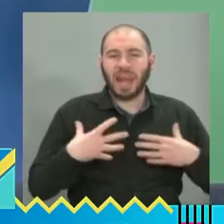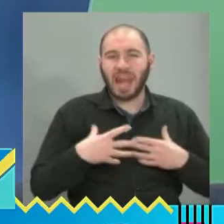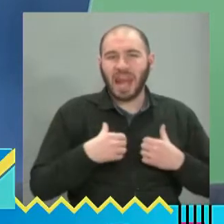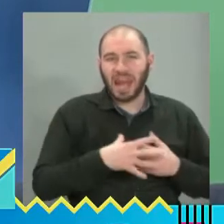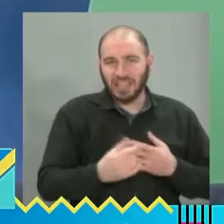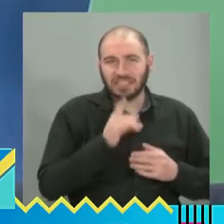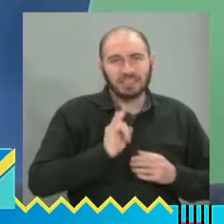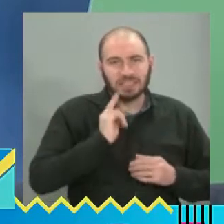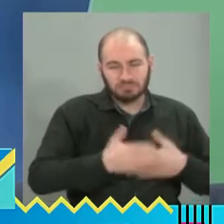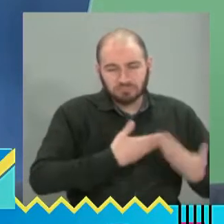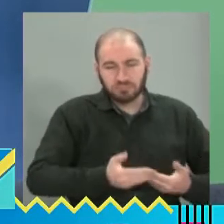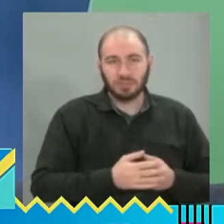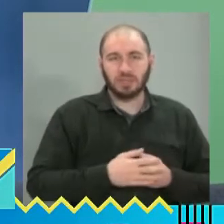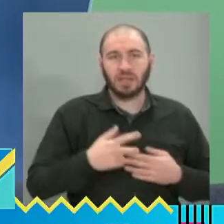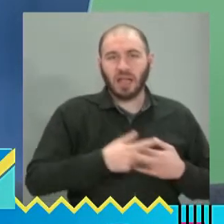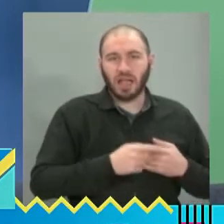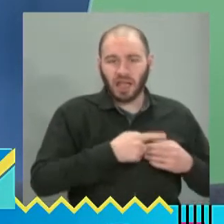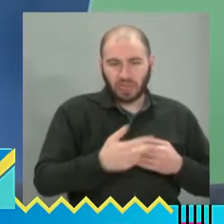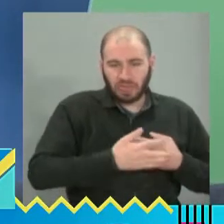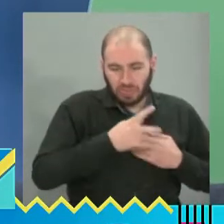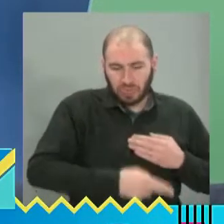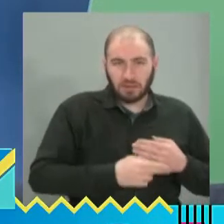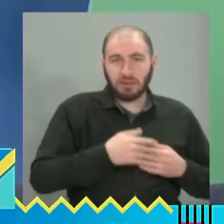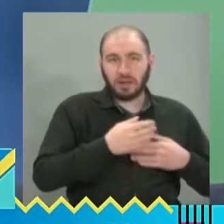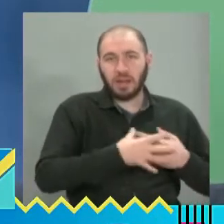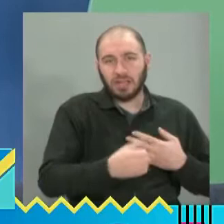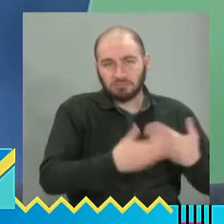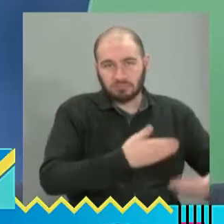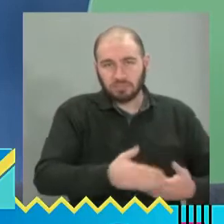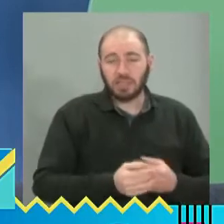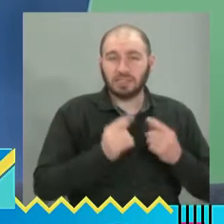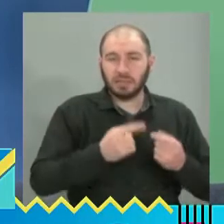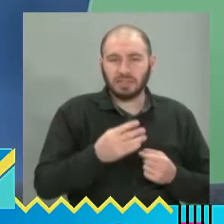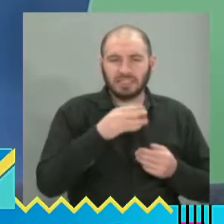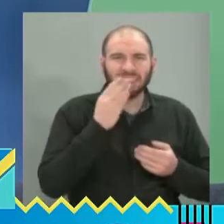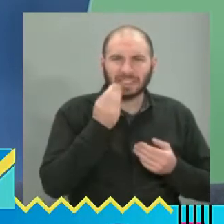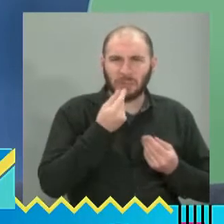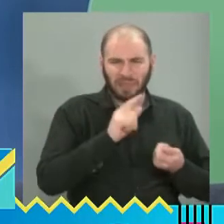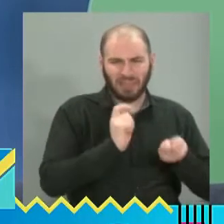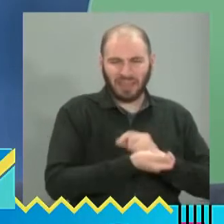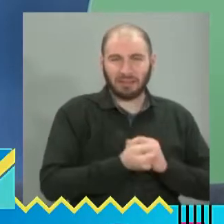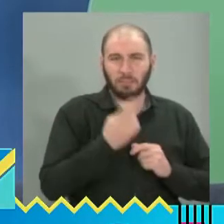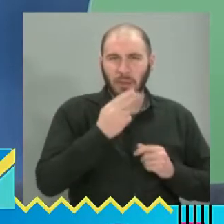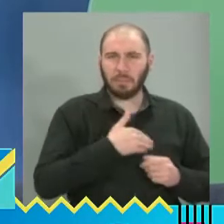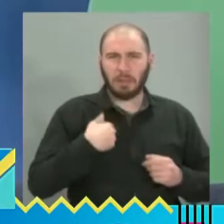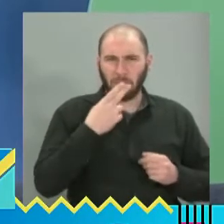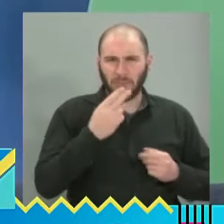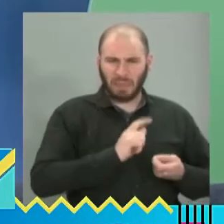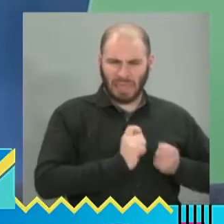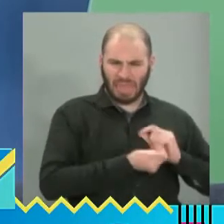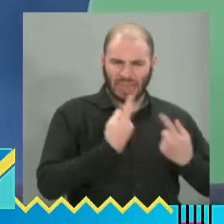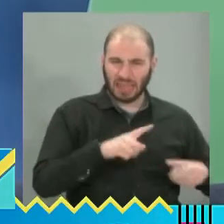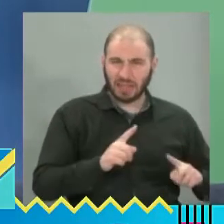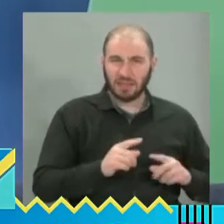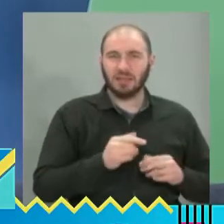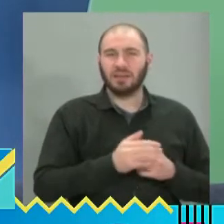y que hace que se corte más tempranamente la producción de leche y le cambia el gusto a la leche cada vez que fuma la mamá, haciendo que también